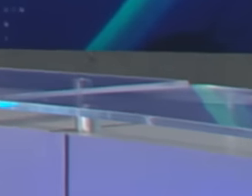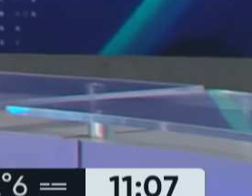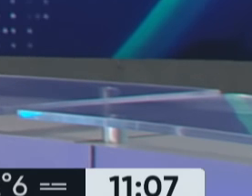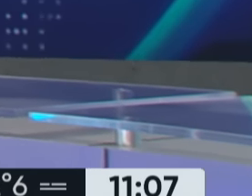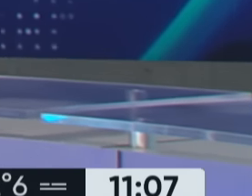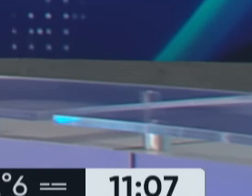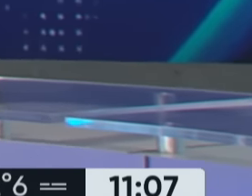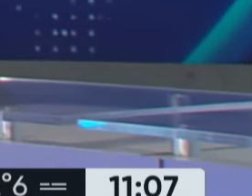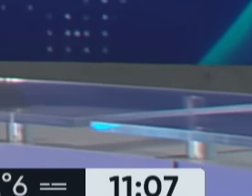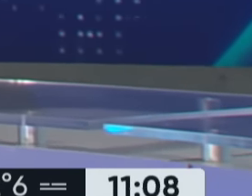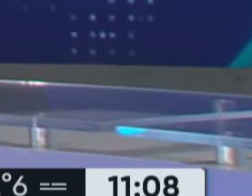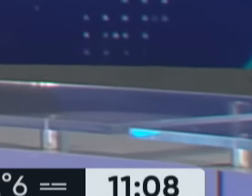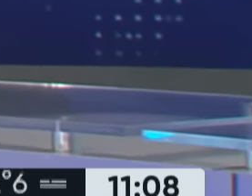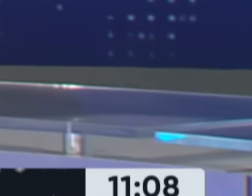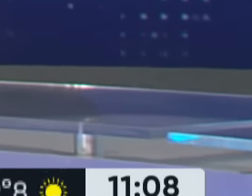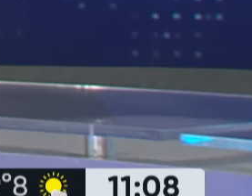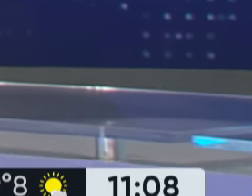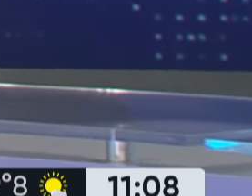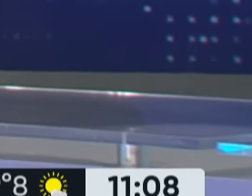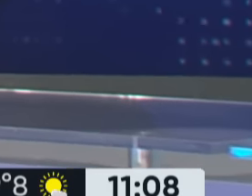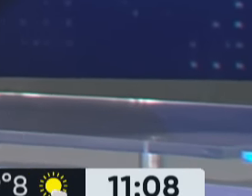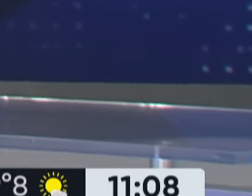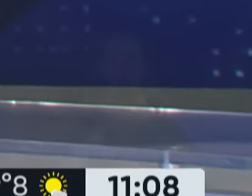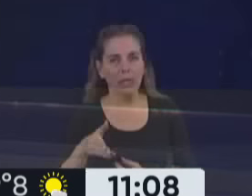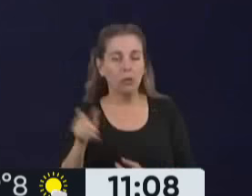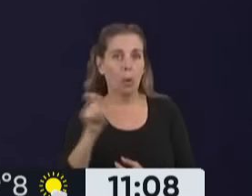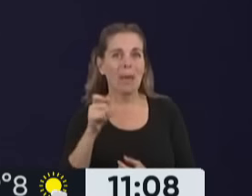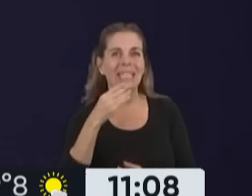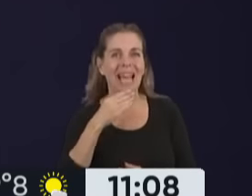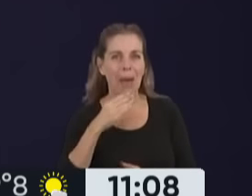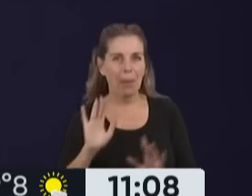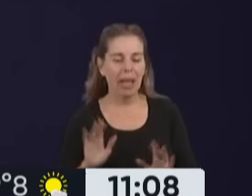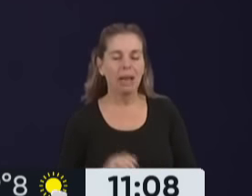Nos vamos en vivo a Casa de Gobierno, escuchamos al vocero presidencial. Mes de abril,